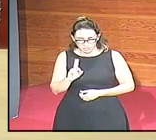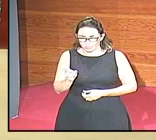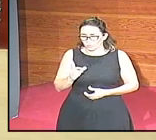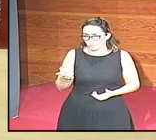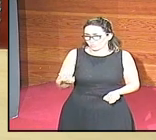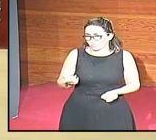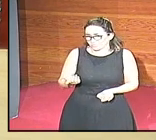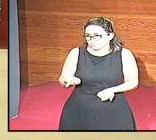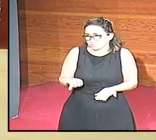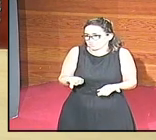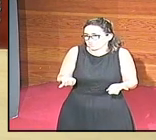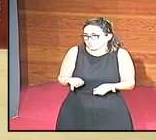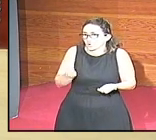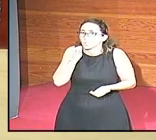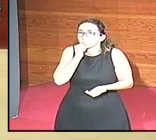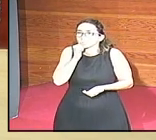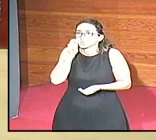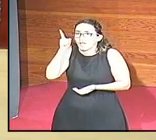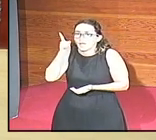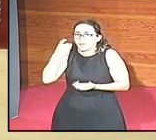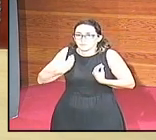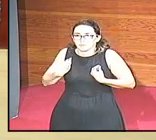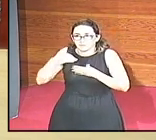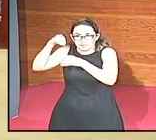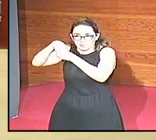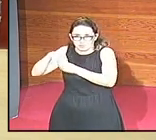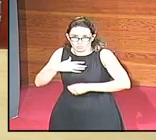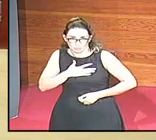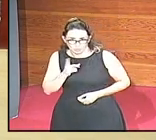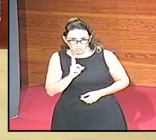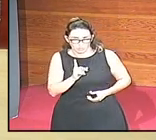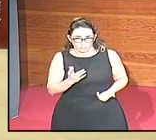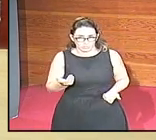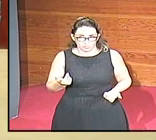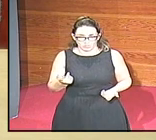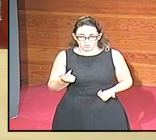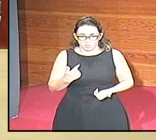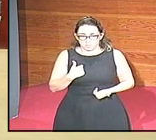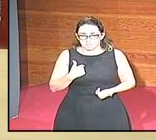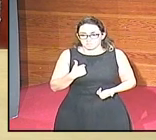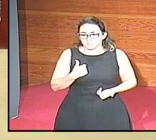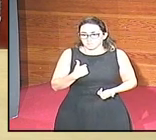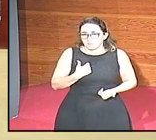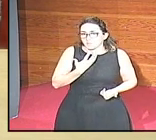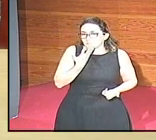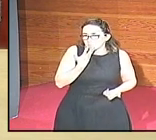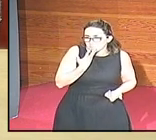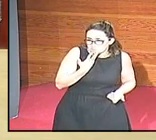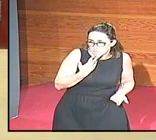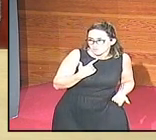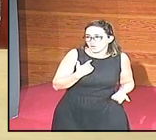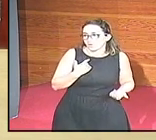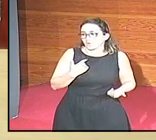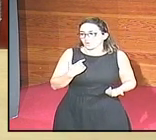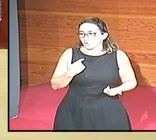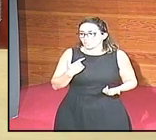No quiero vivir en Rusia, o sea, prefiero tener la posibilidad de tener una discusión con